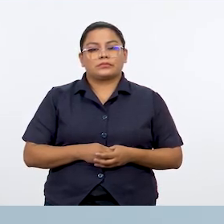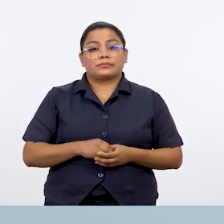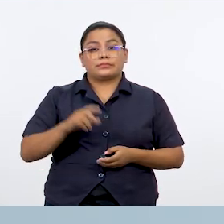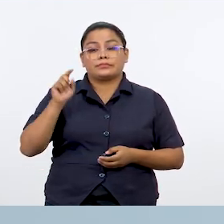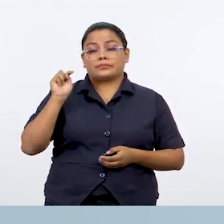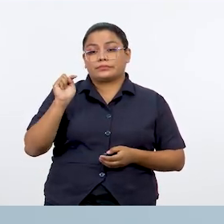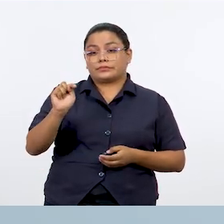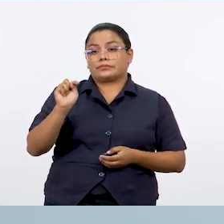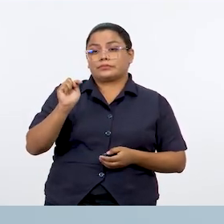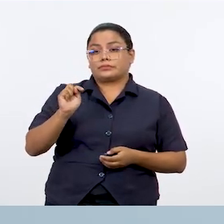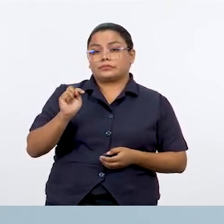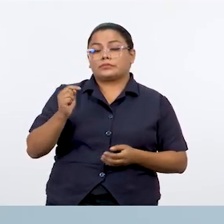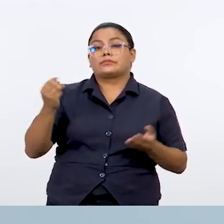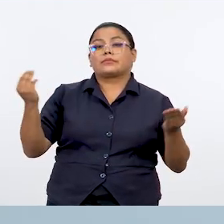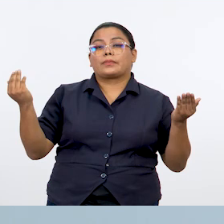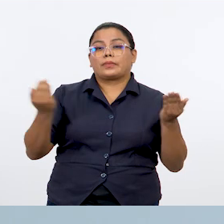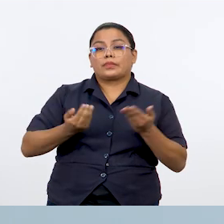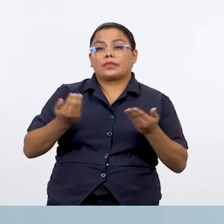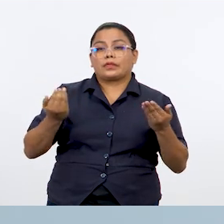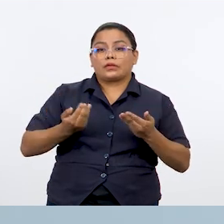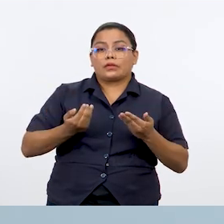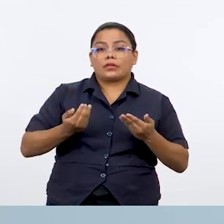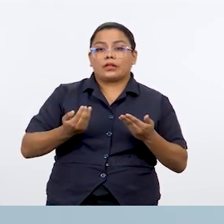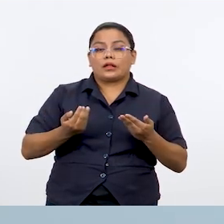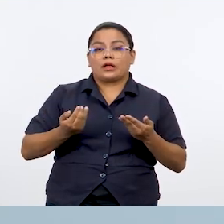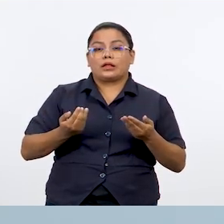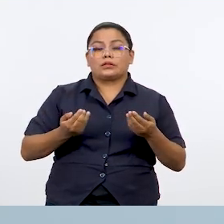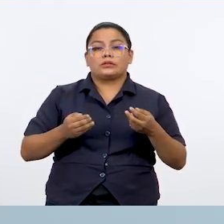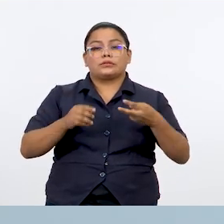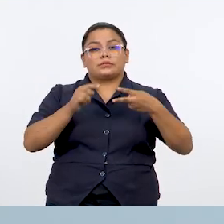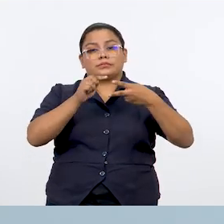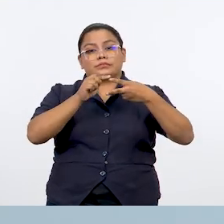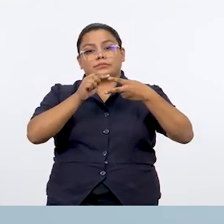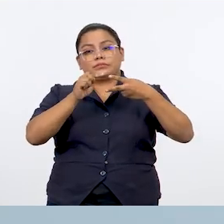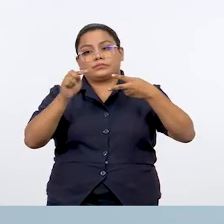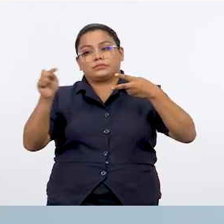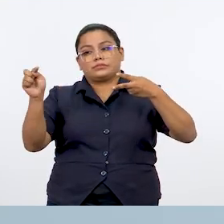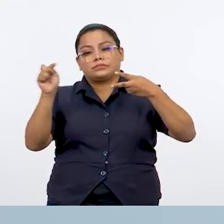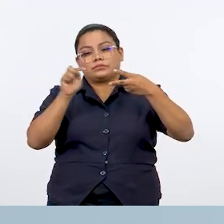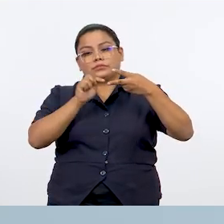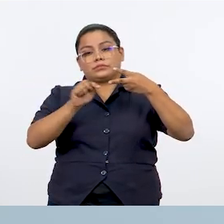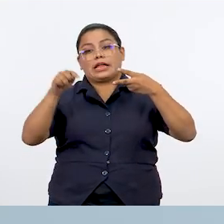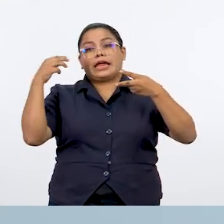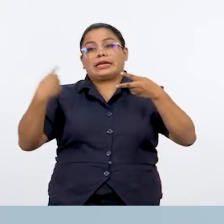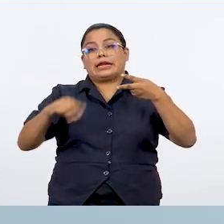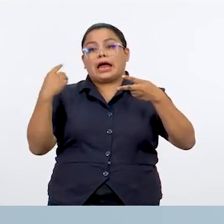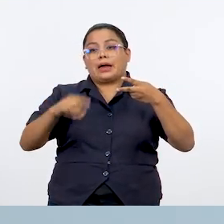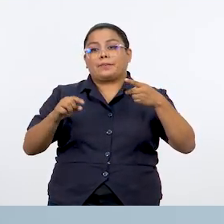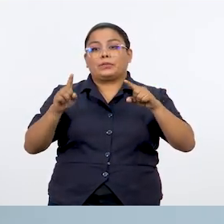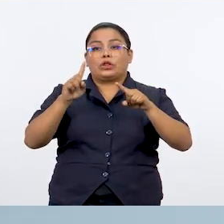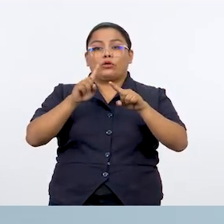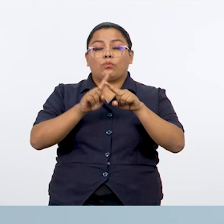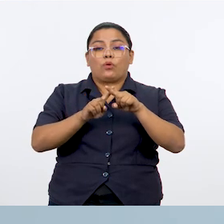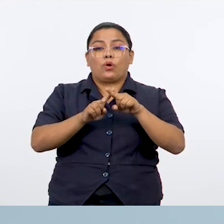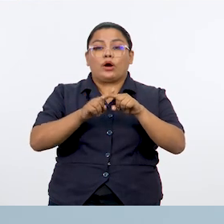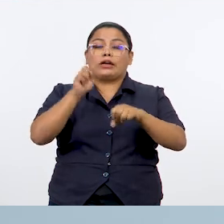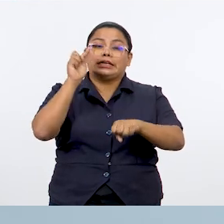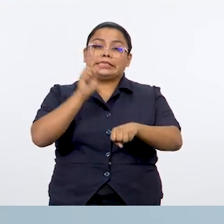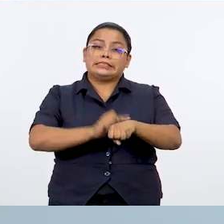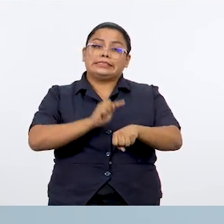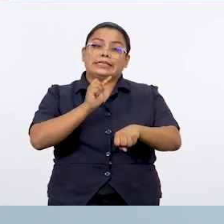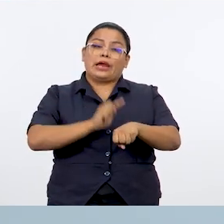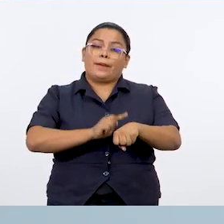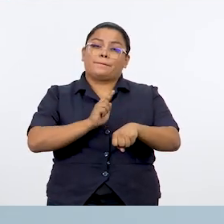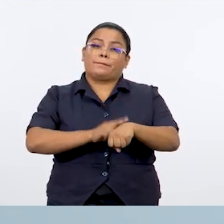Para este caso, lo que vamos a realizar es el producto de la rapidez por